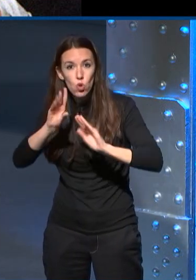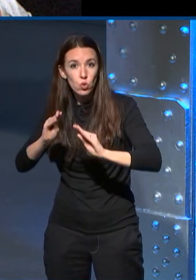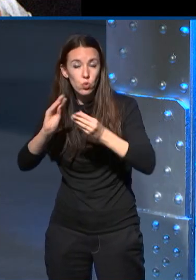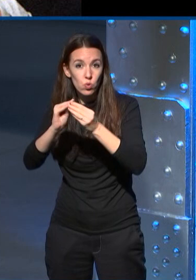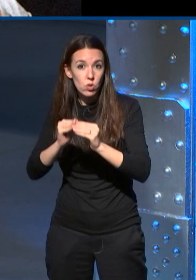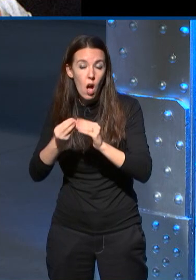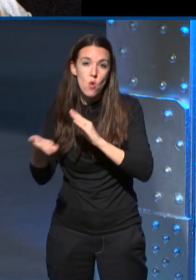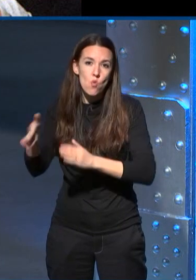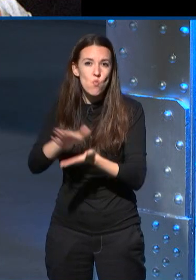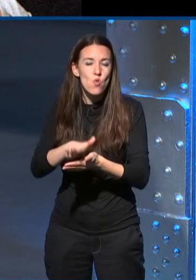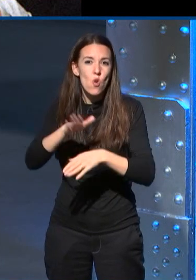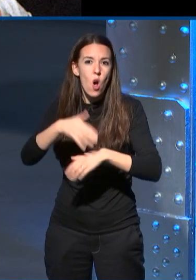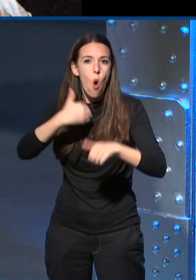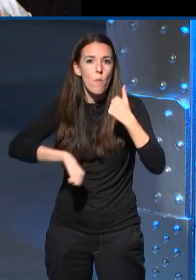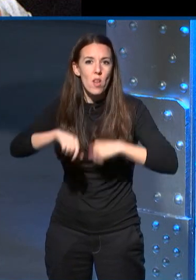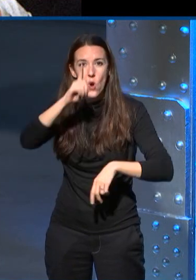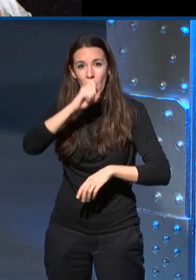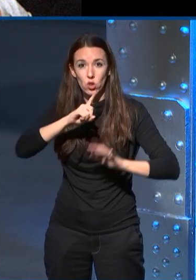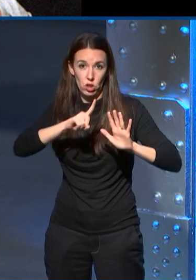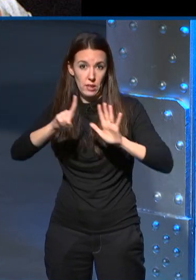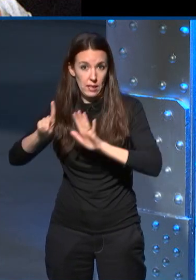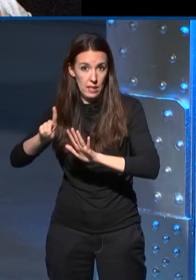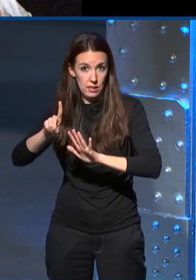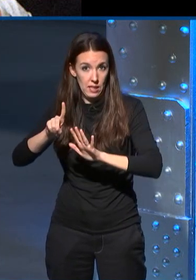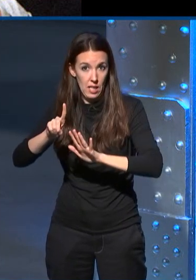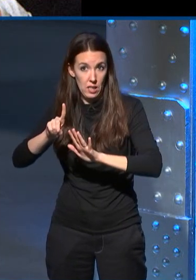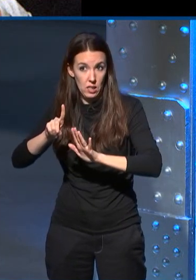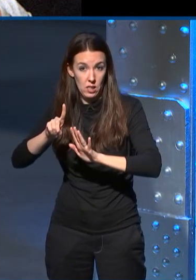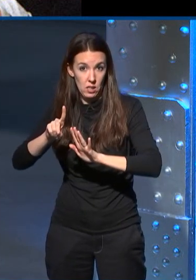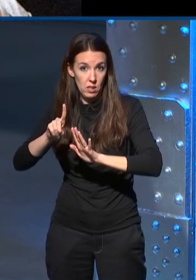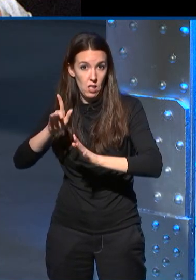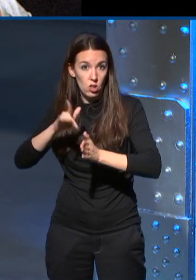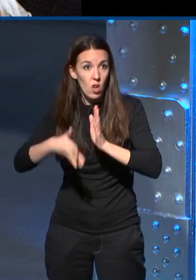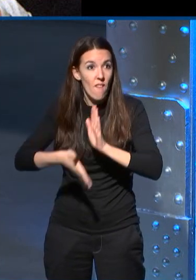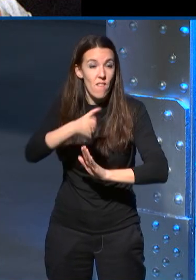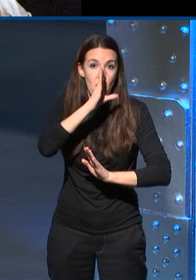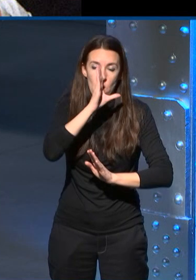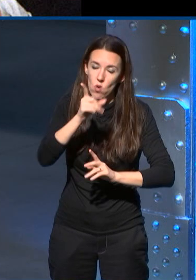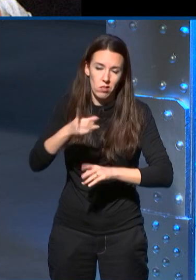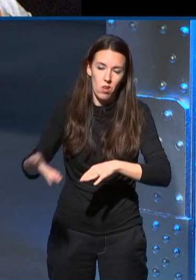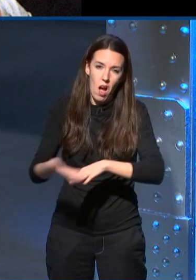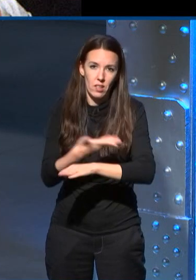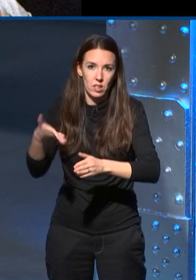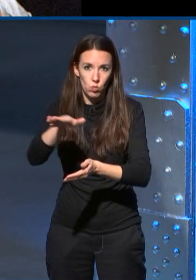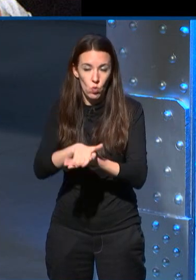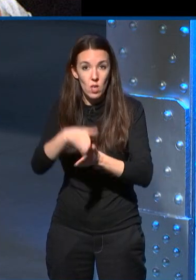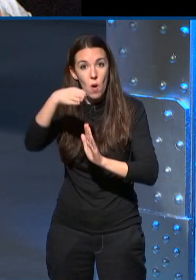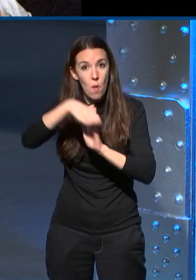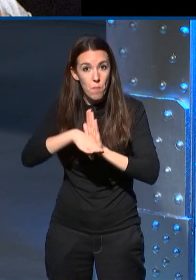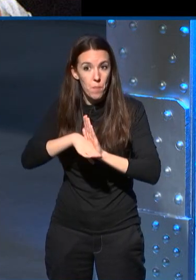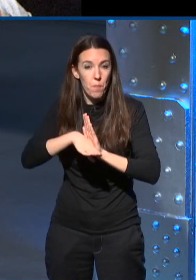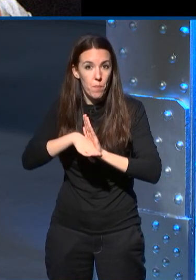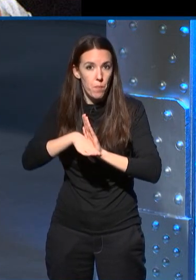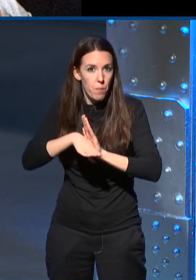Korolev murió de una operación en el año 66, antes de ir a la Luna, y el programa se les vino abajo.